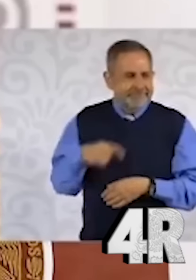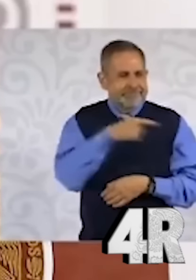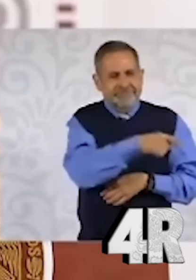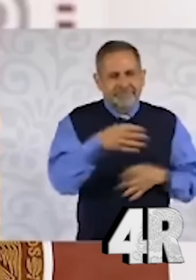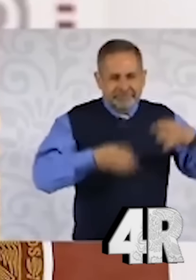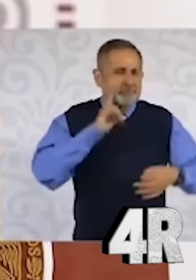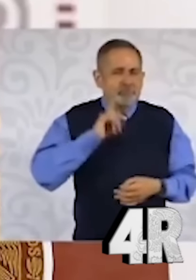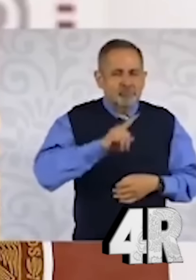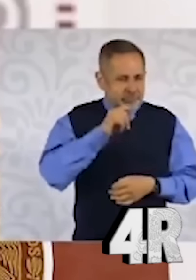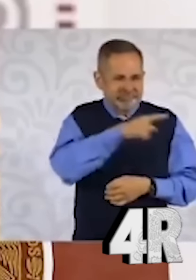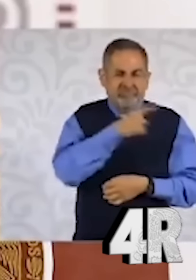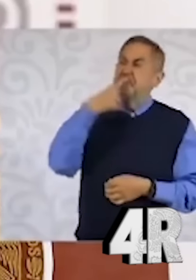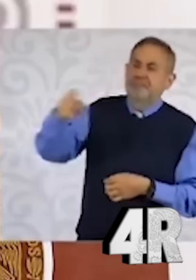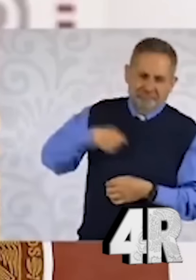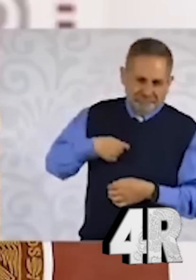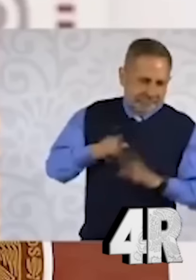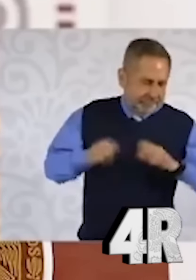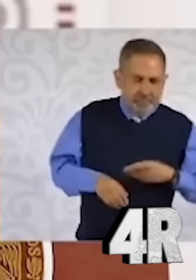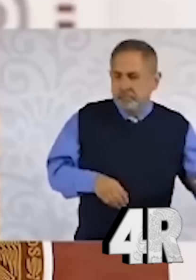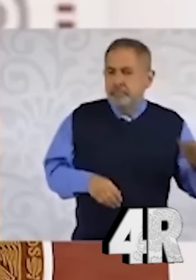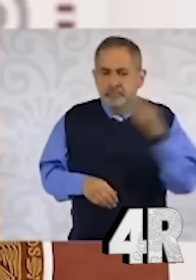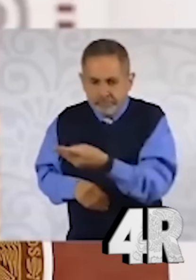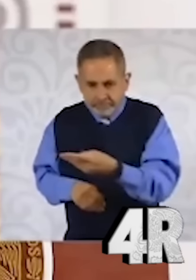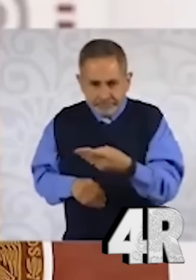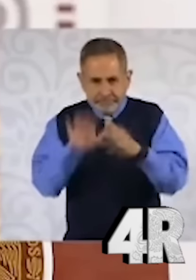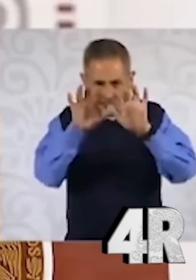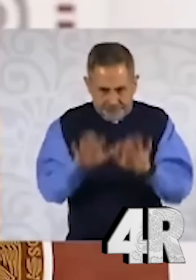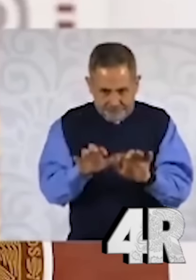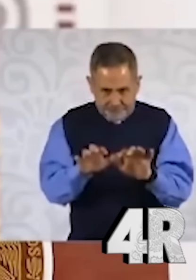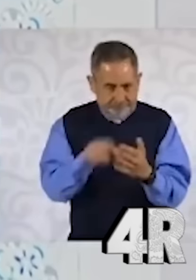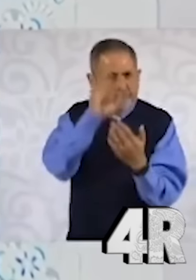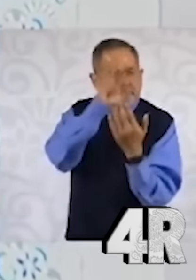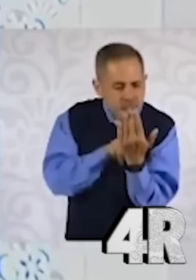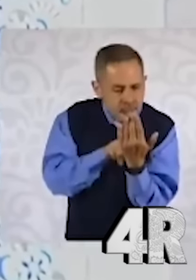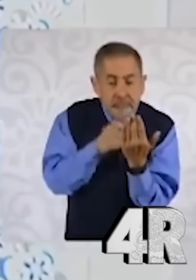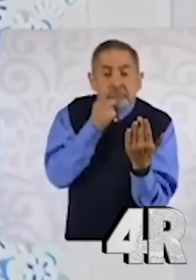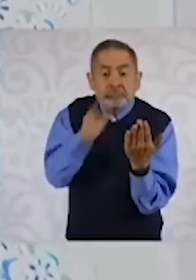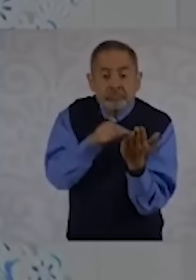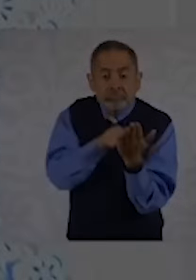2025 vamos a revisar la noticia y veamos qué sale de todo esto Vamos